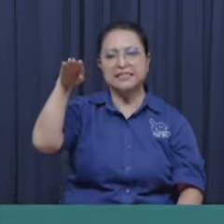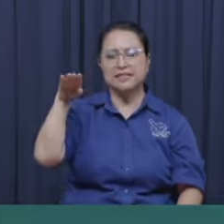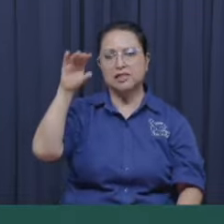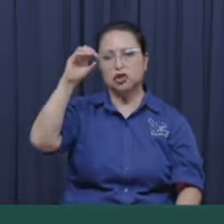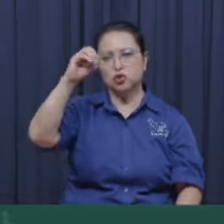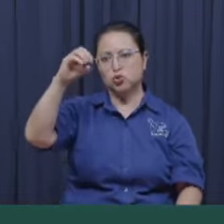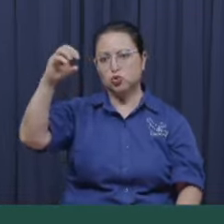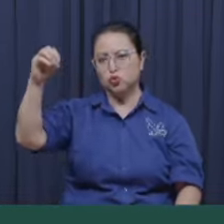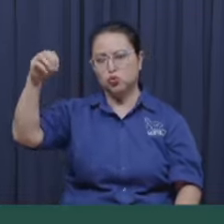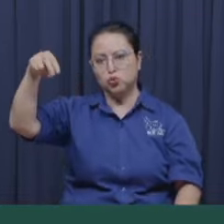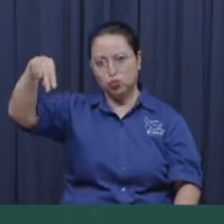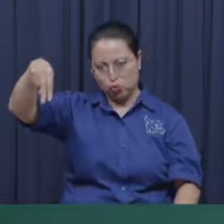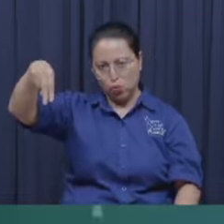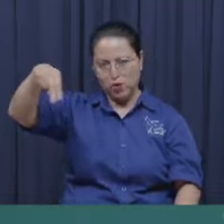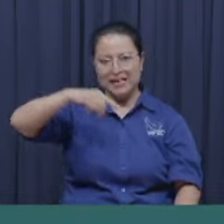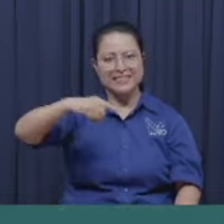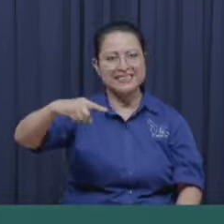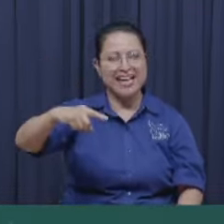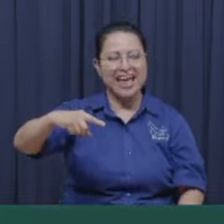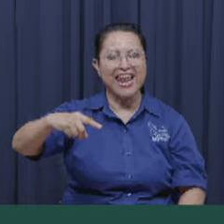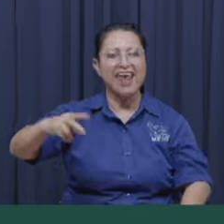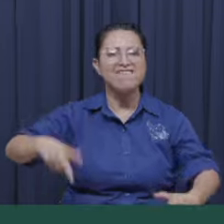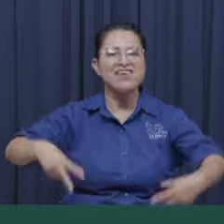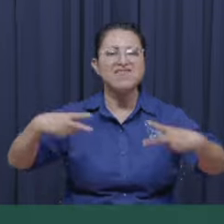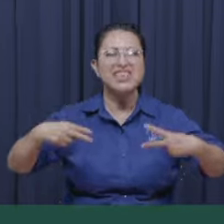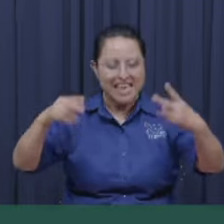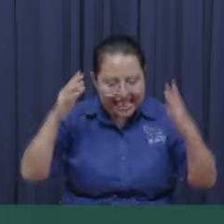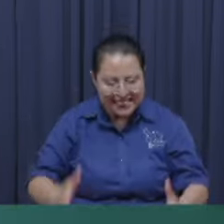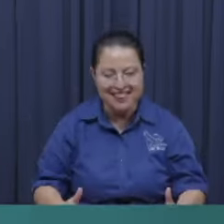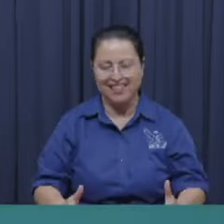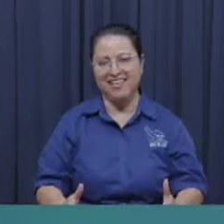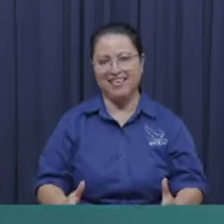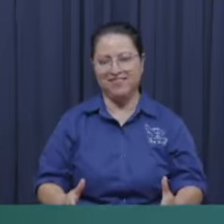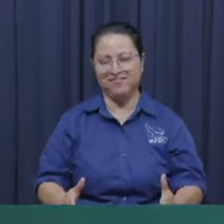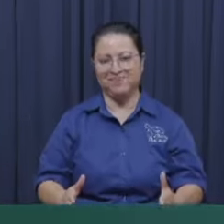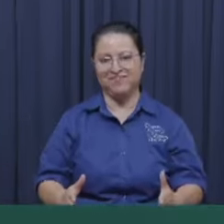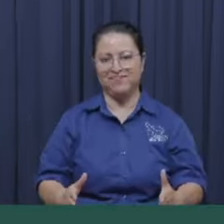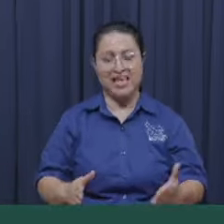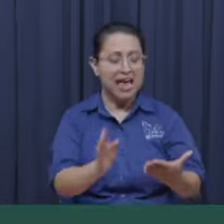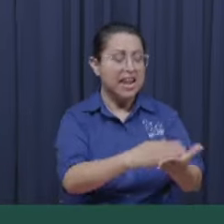Por eso puse aquí sun, ser viviente. La Biblia King James